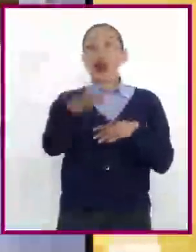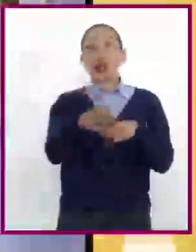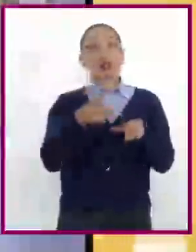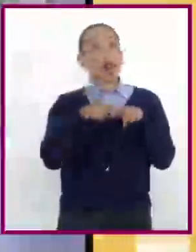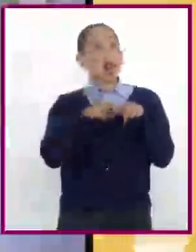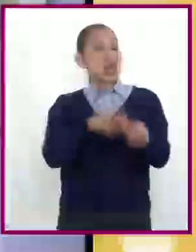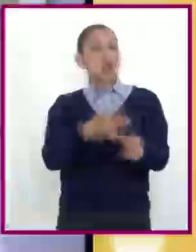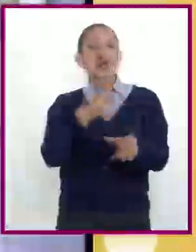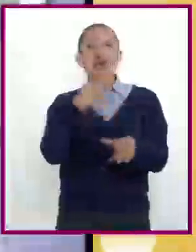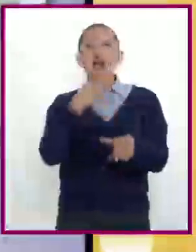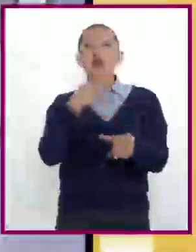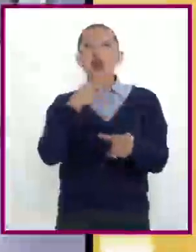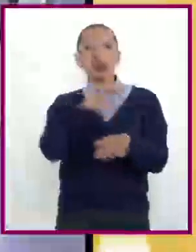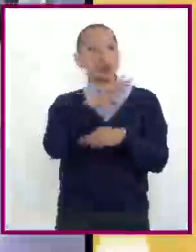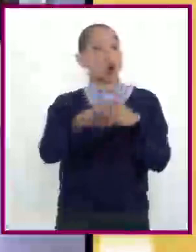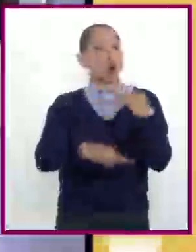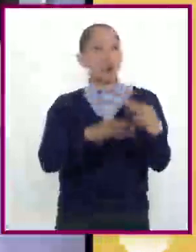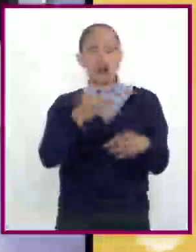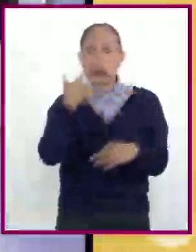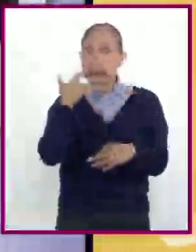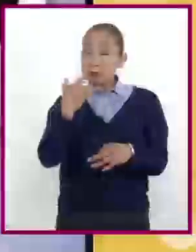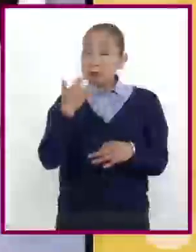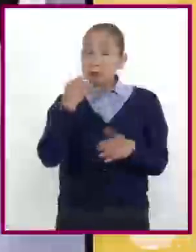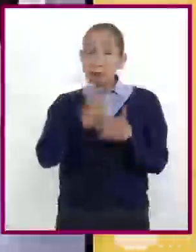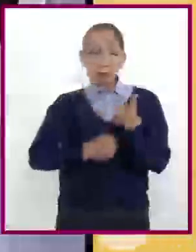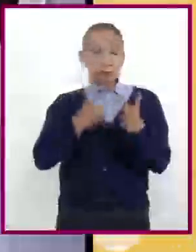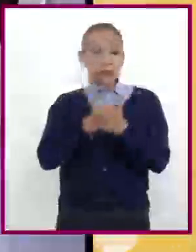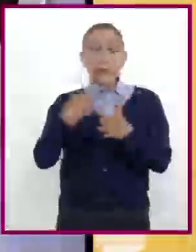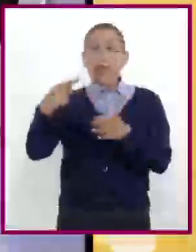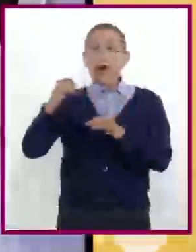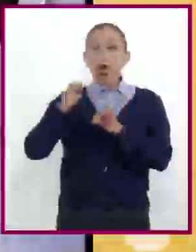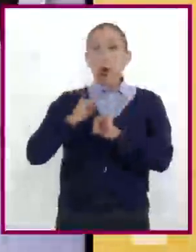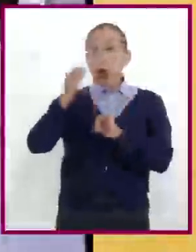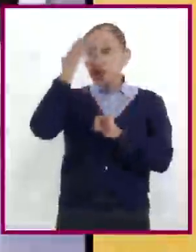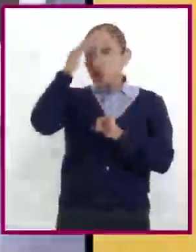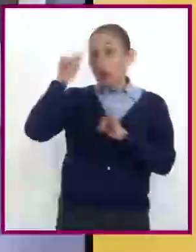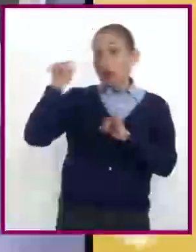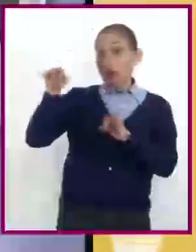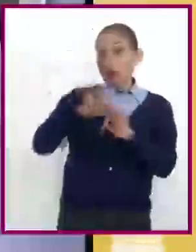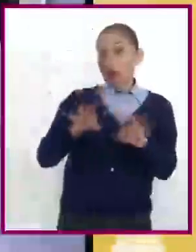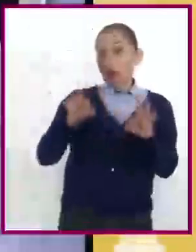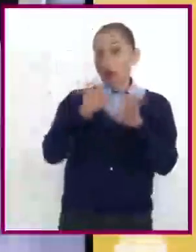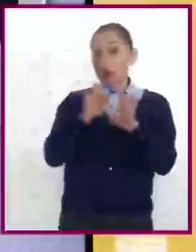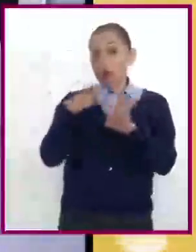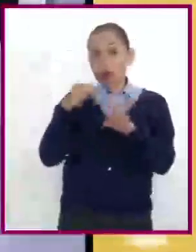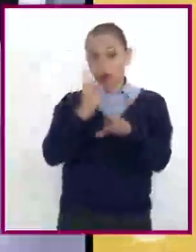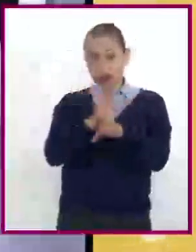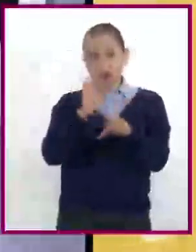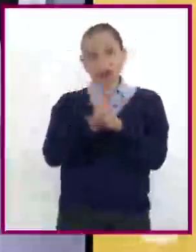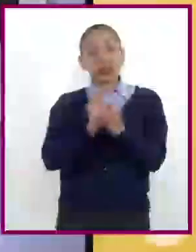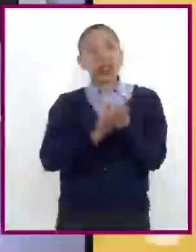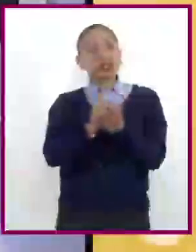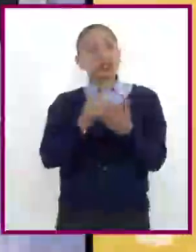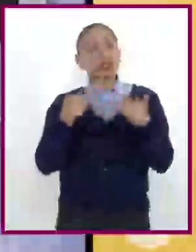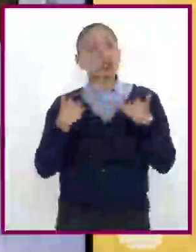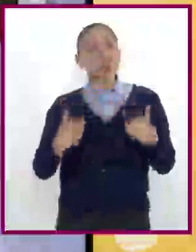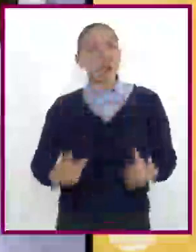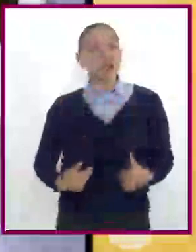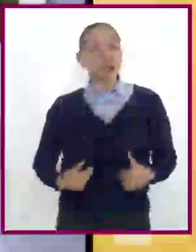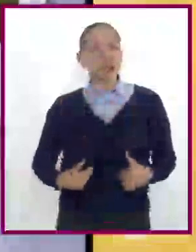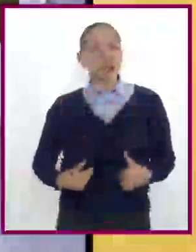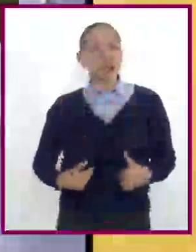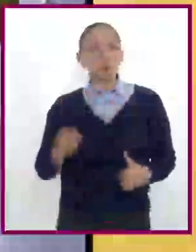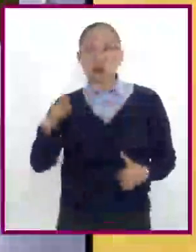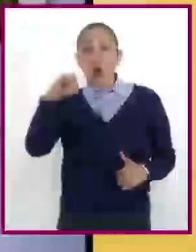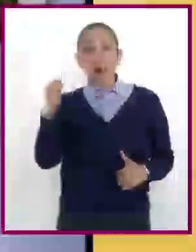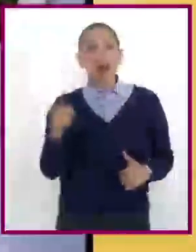un esfuerzo compartido. Sin embargo, las autoridades juegan un papel fundamental en la defensa de los derechos humanos. Es